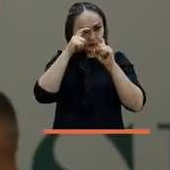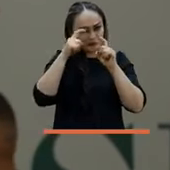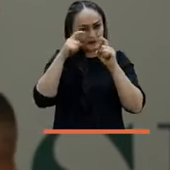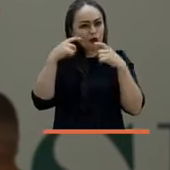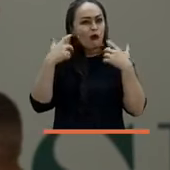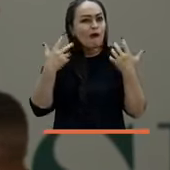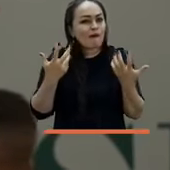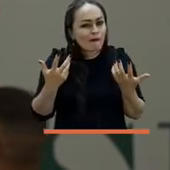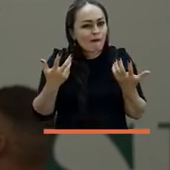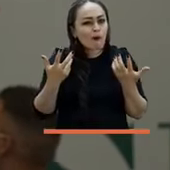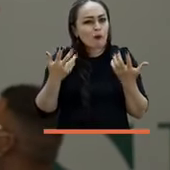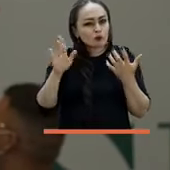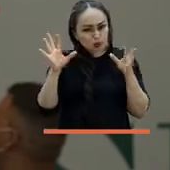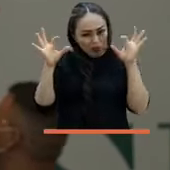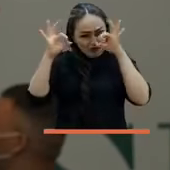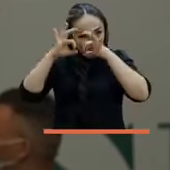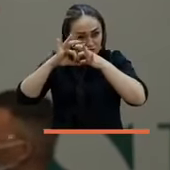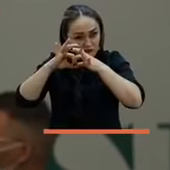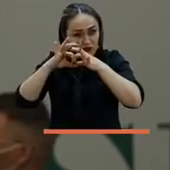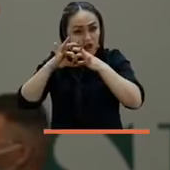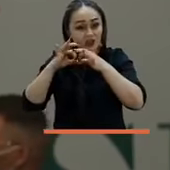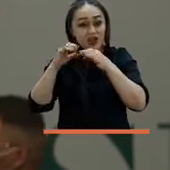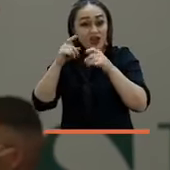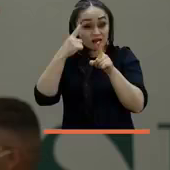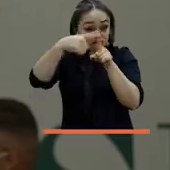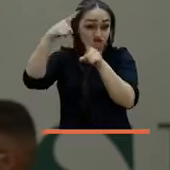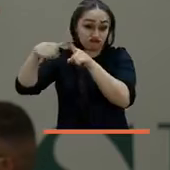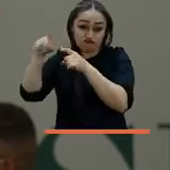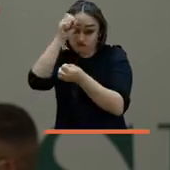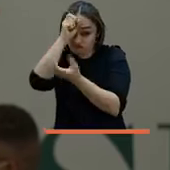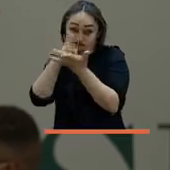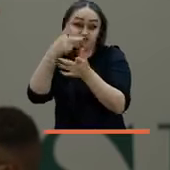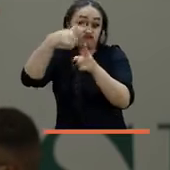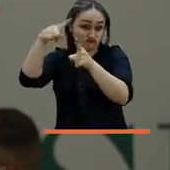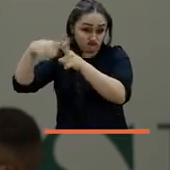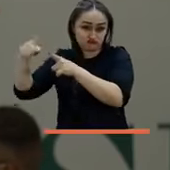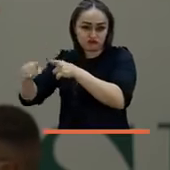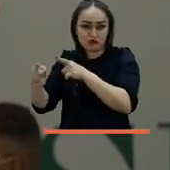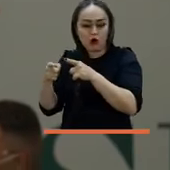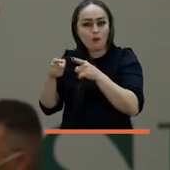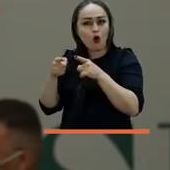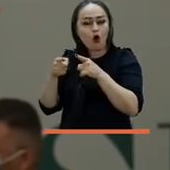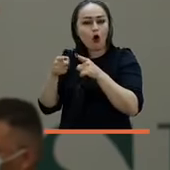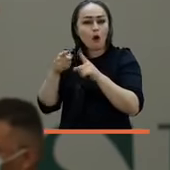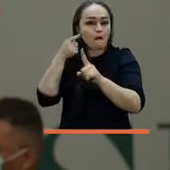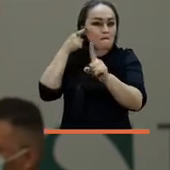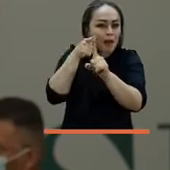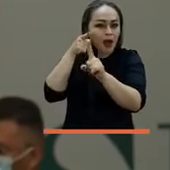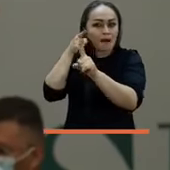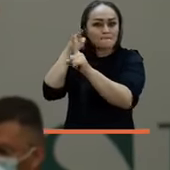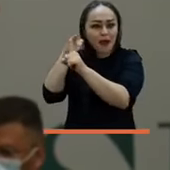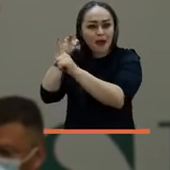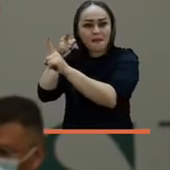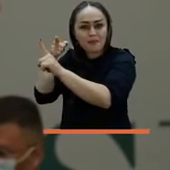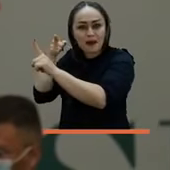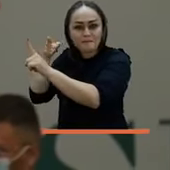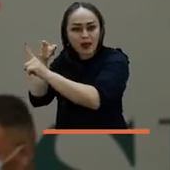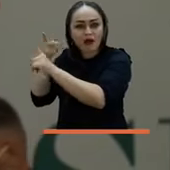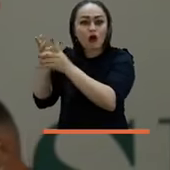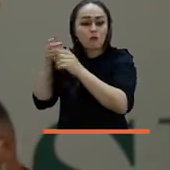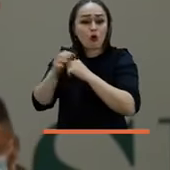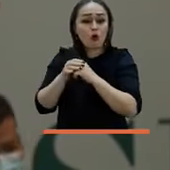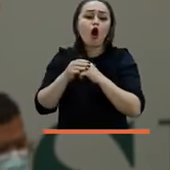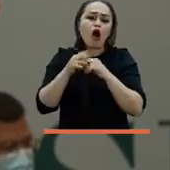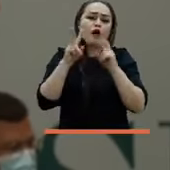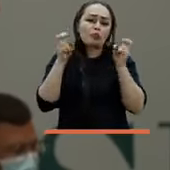las desde el enfoque diferencial porque obviamente una cosa ha pasado últimamente es que dicen